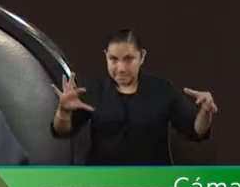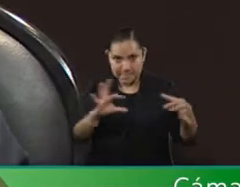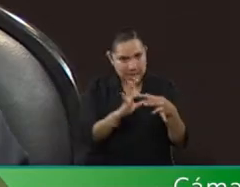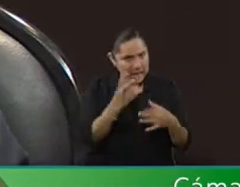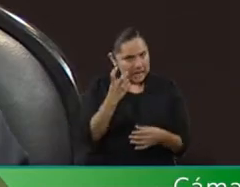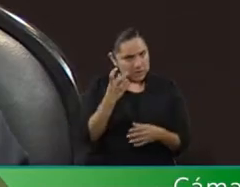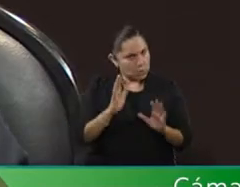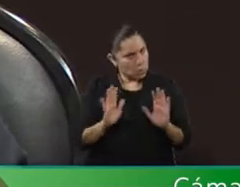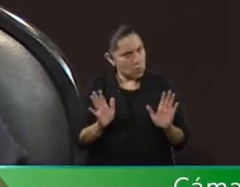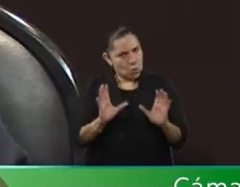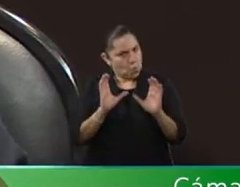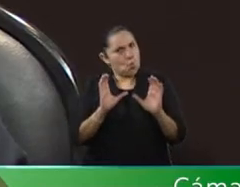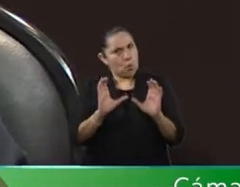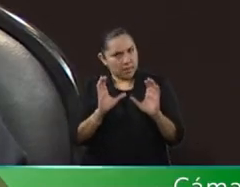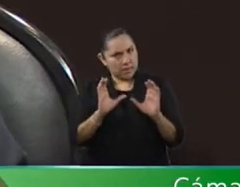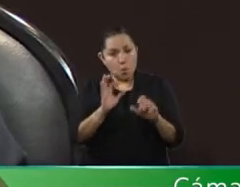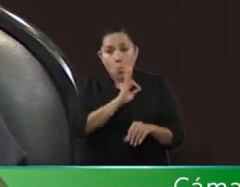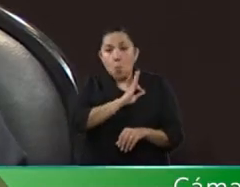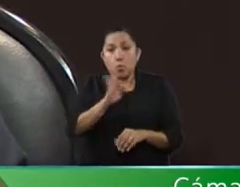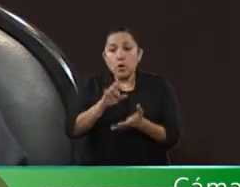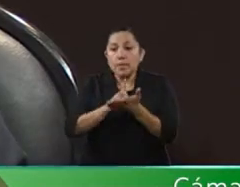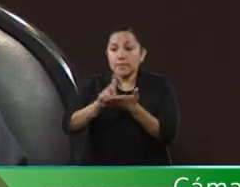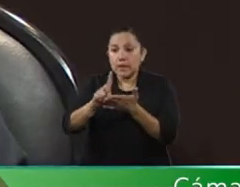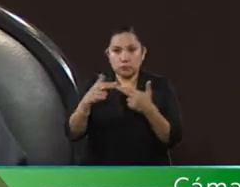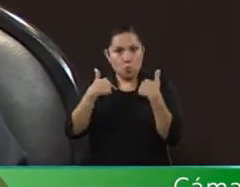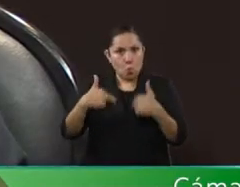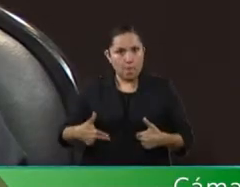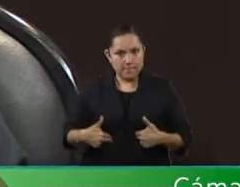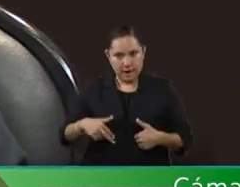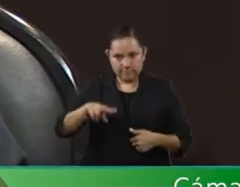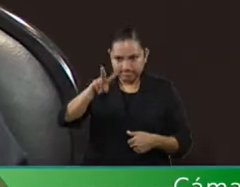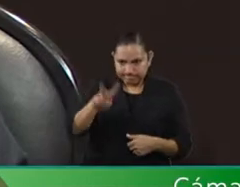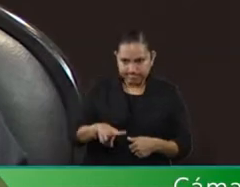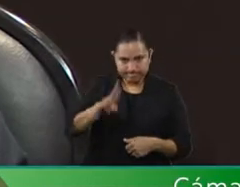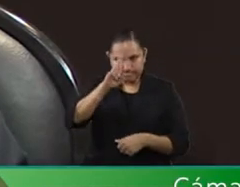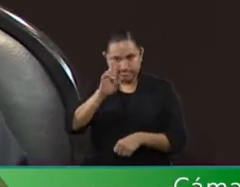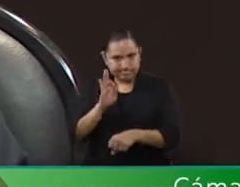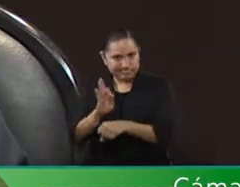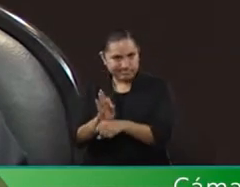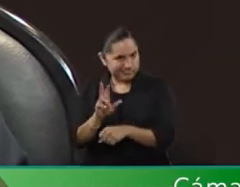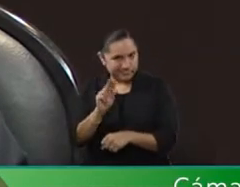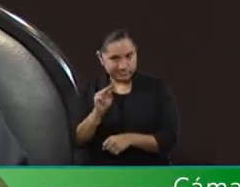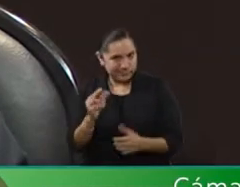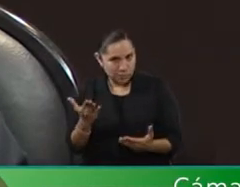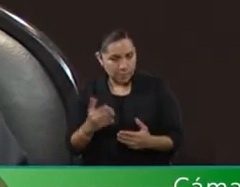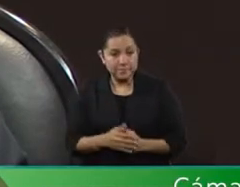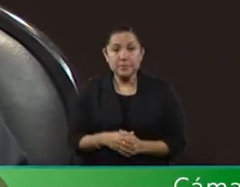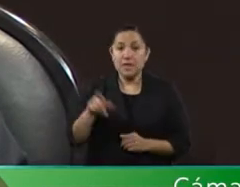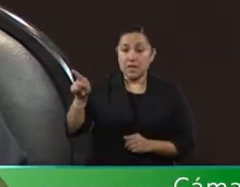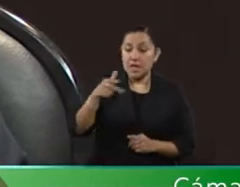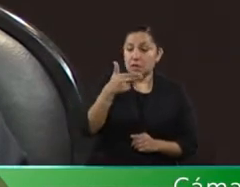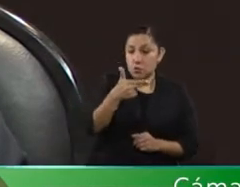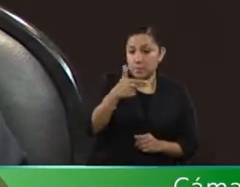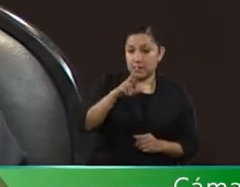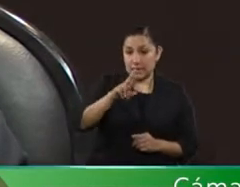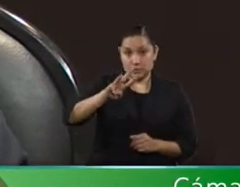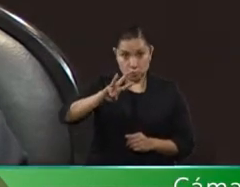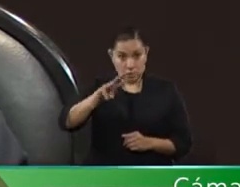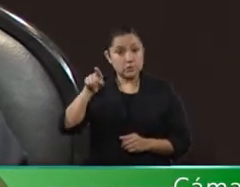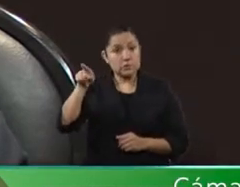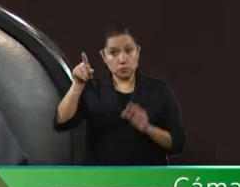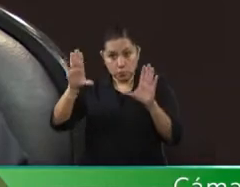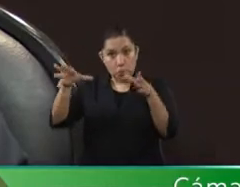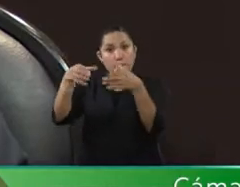la garantía de los derechos humanos, mientras que Human Rights Watch señalaba que constituía una grave amenaza a